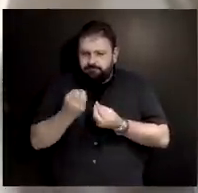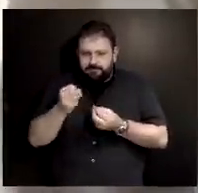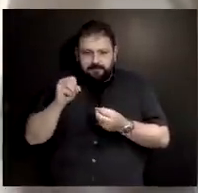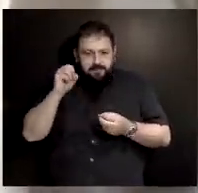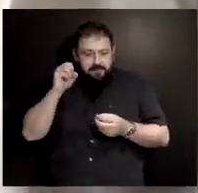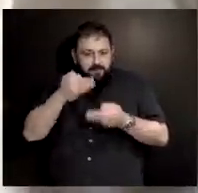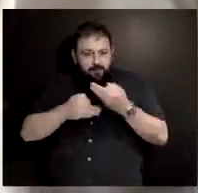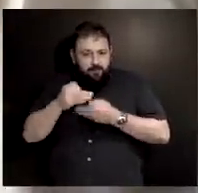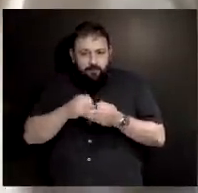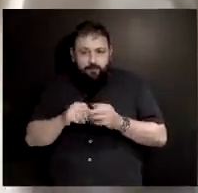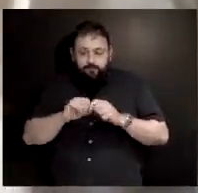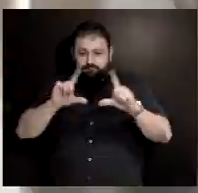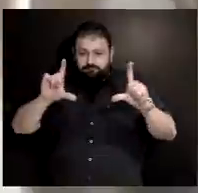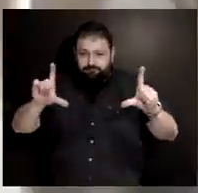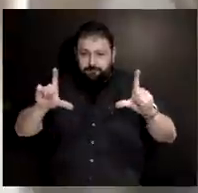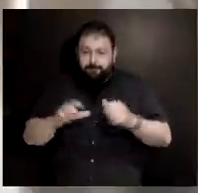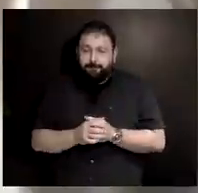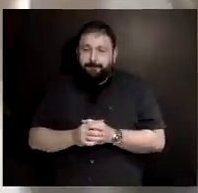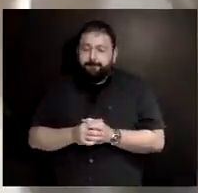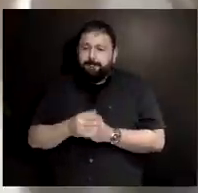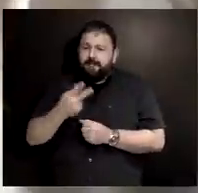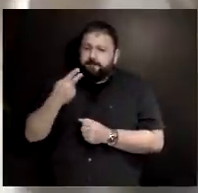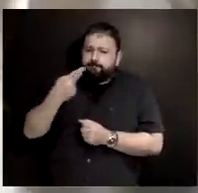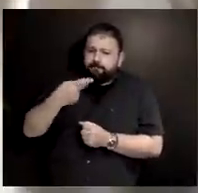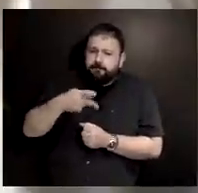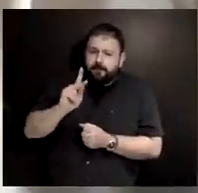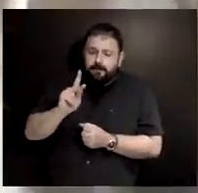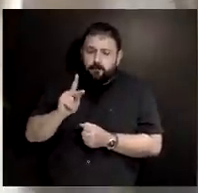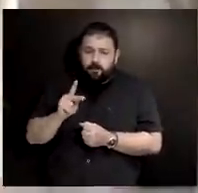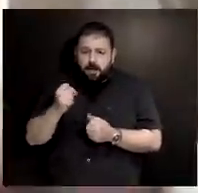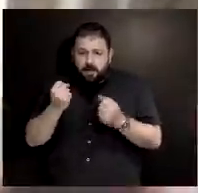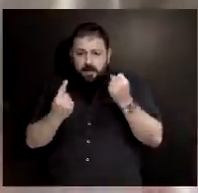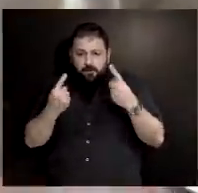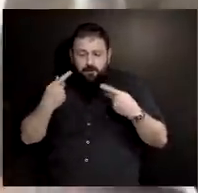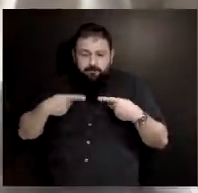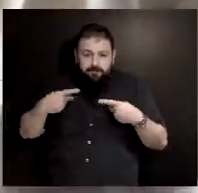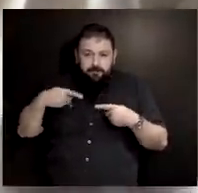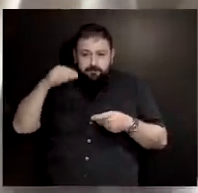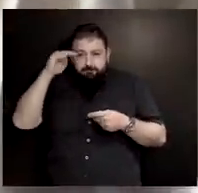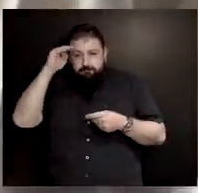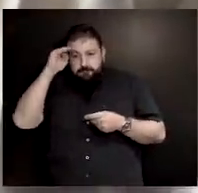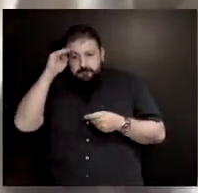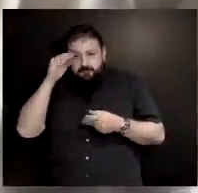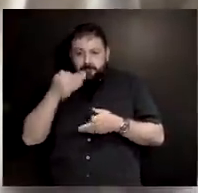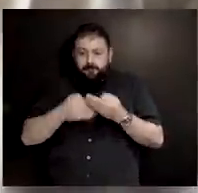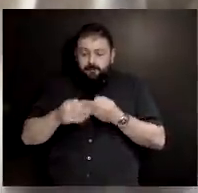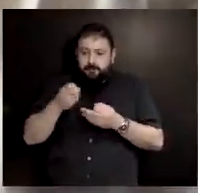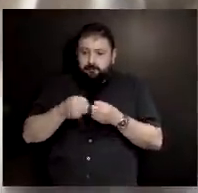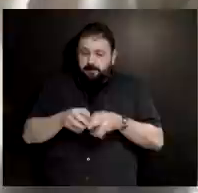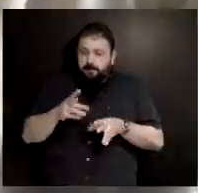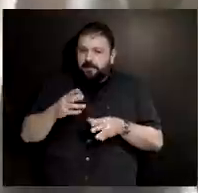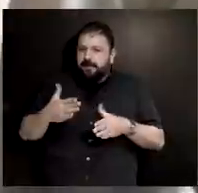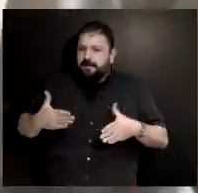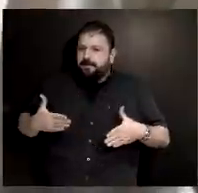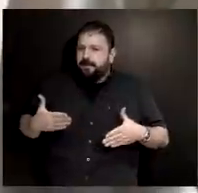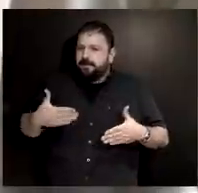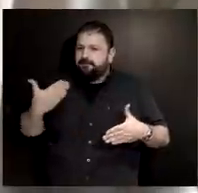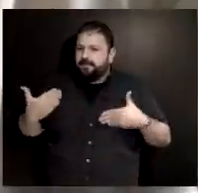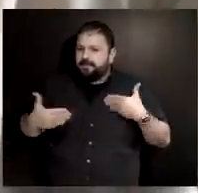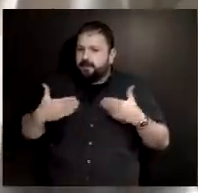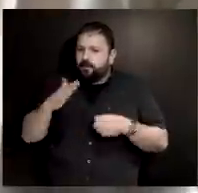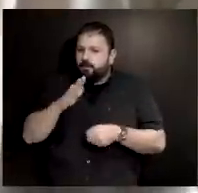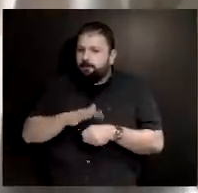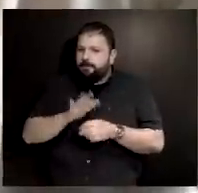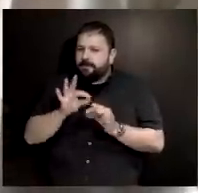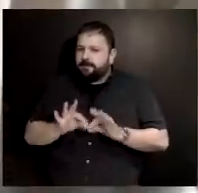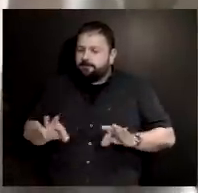ojo, muchos de ustedes a lo mejor piensan que se estarán perdiendo del festejo más importante del año de OmniLife. Pero